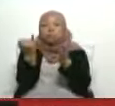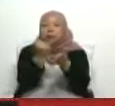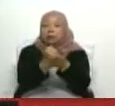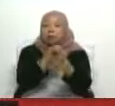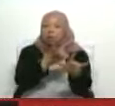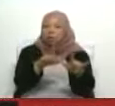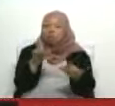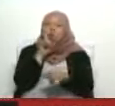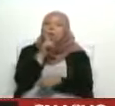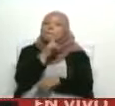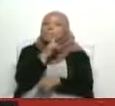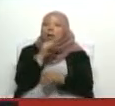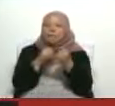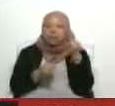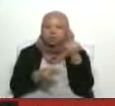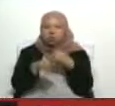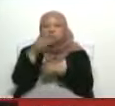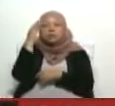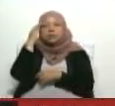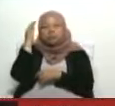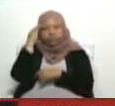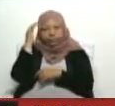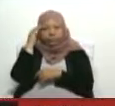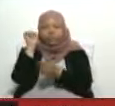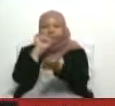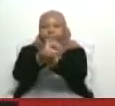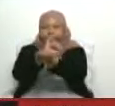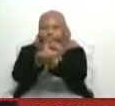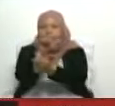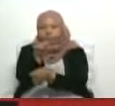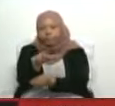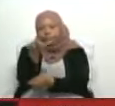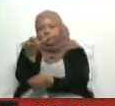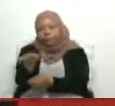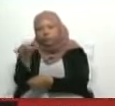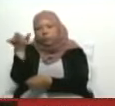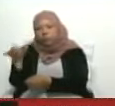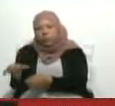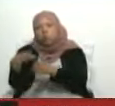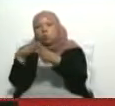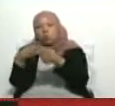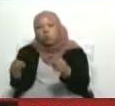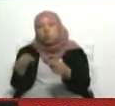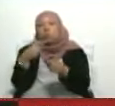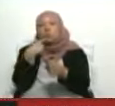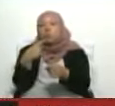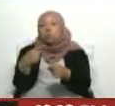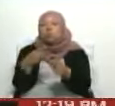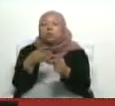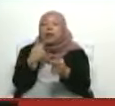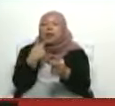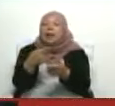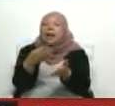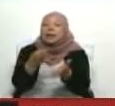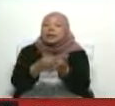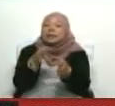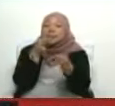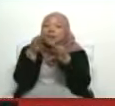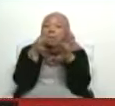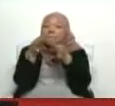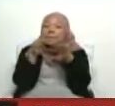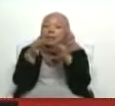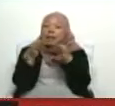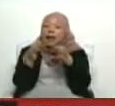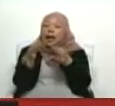identificados, totalmente develados. Los detenidos todos están convictos y confesos